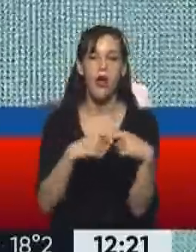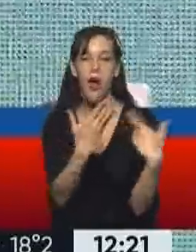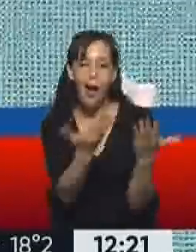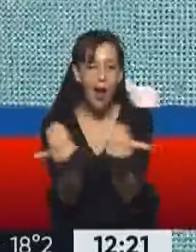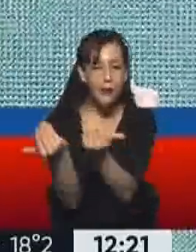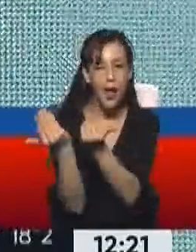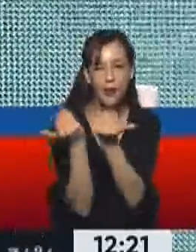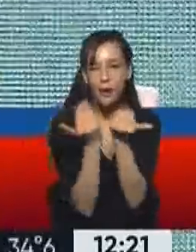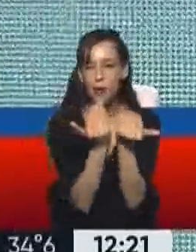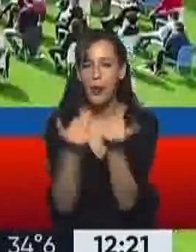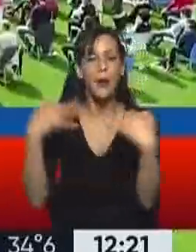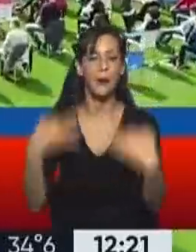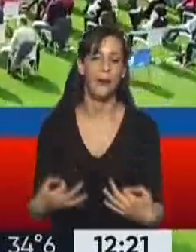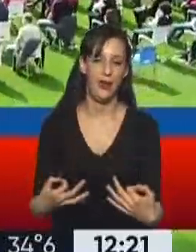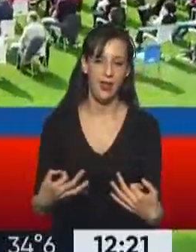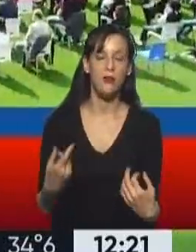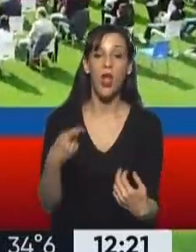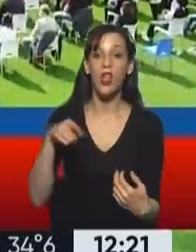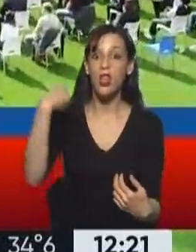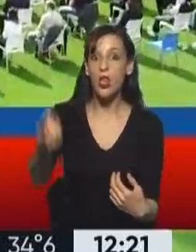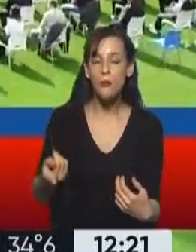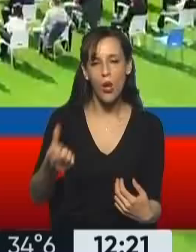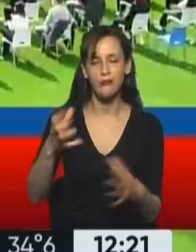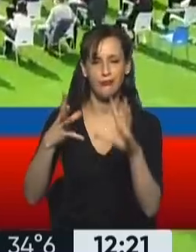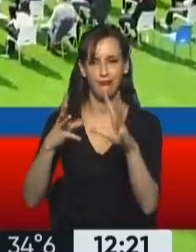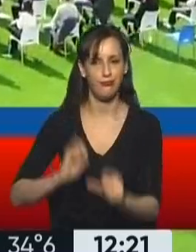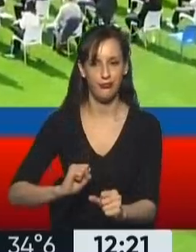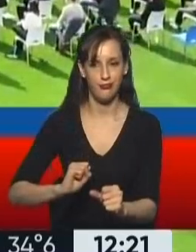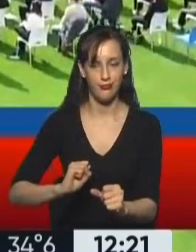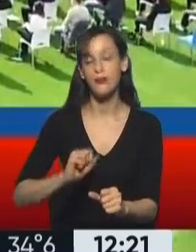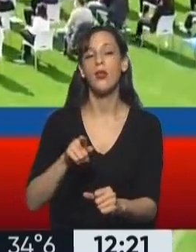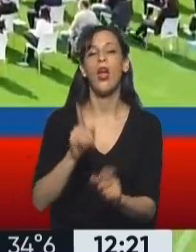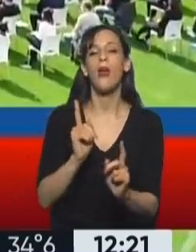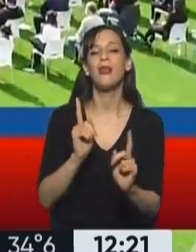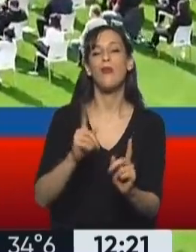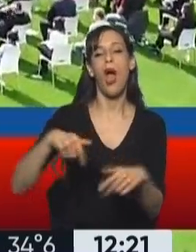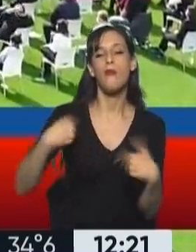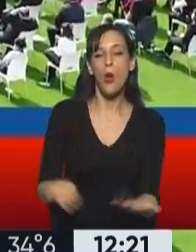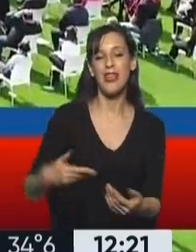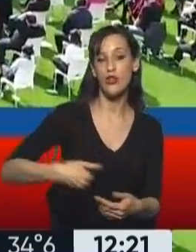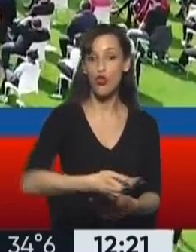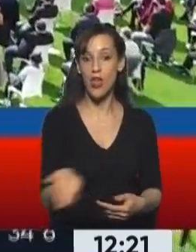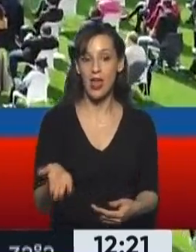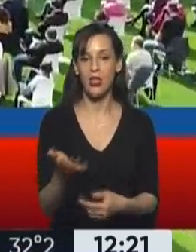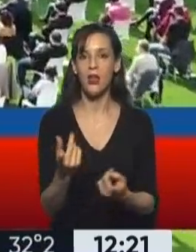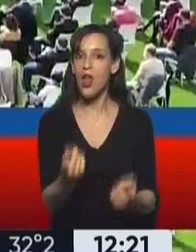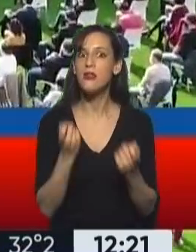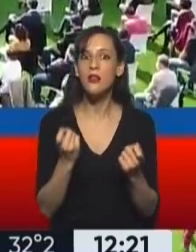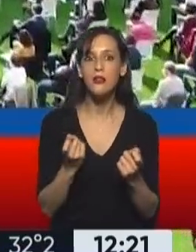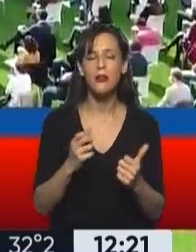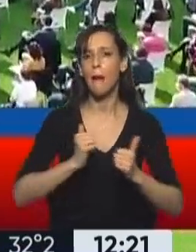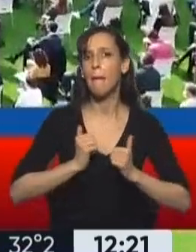cosas que hacen mucho daño. Cuando se utiliza aquello que la sociedad espera para tratar de sacar una ventajita